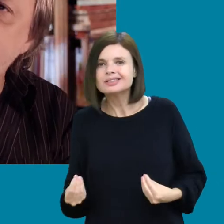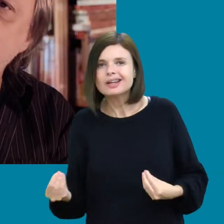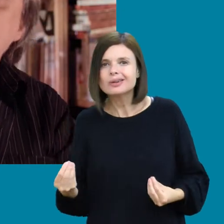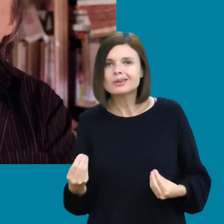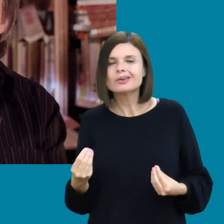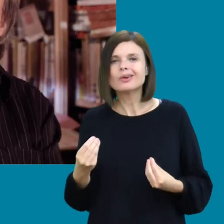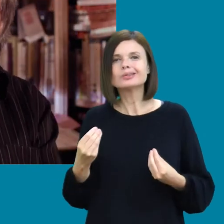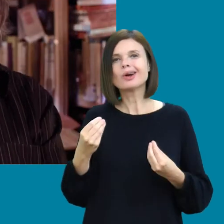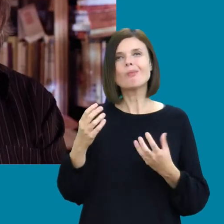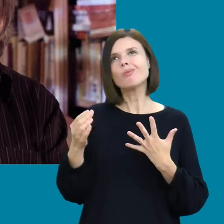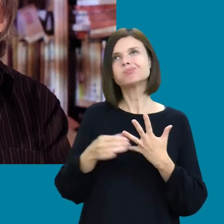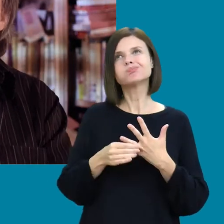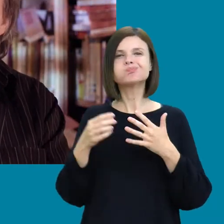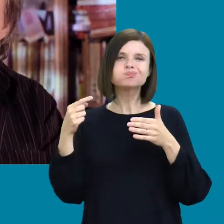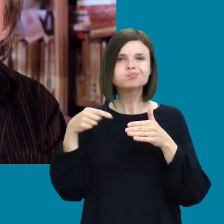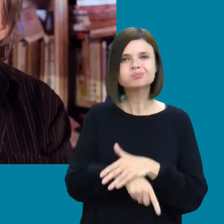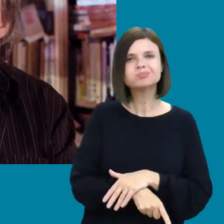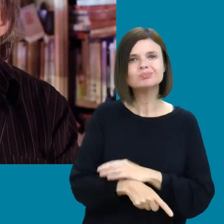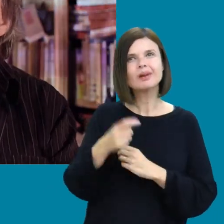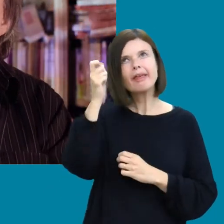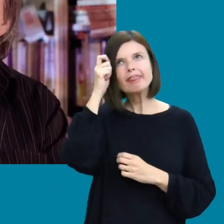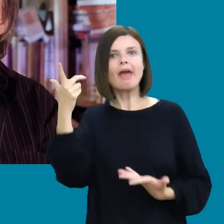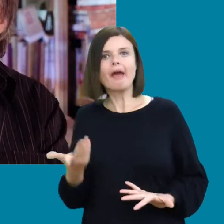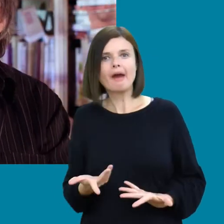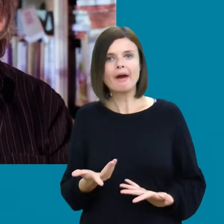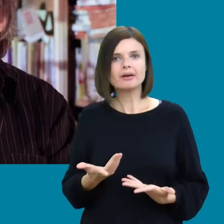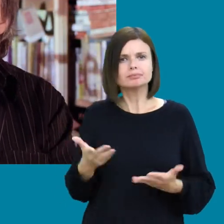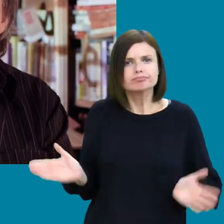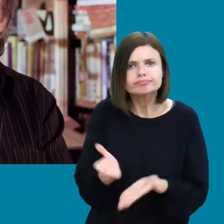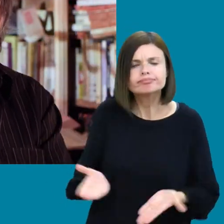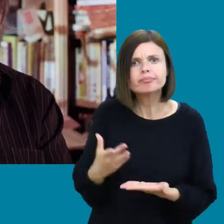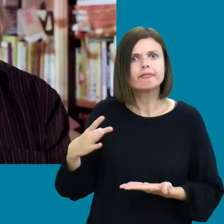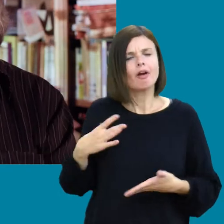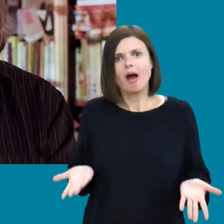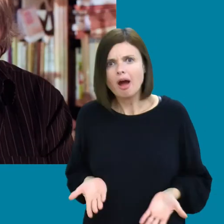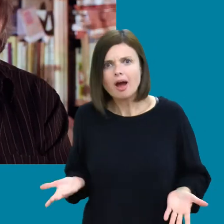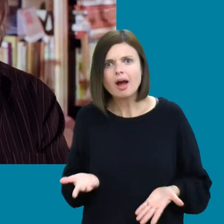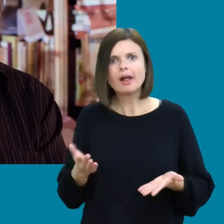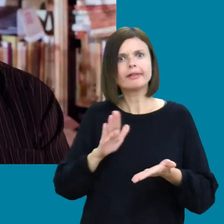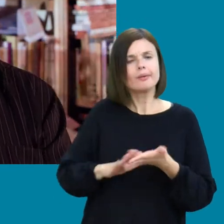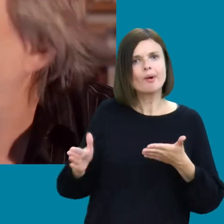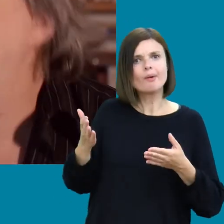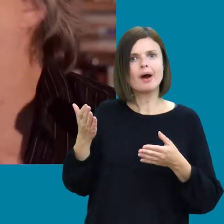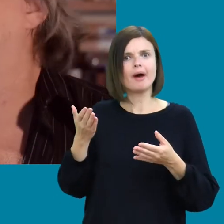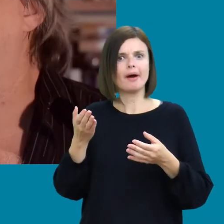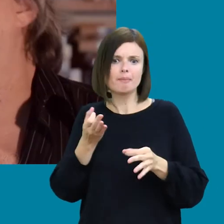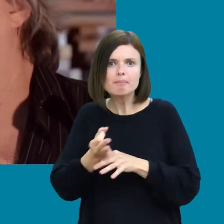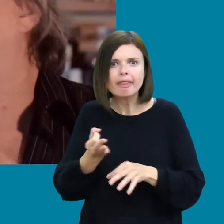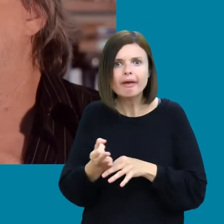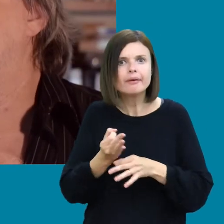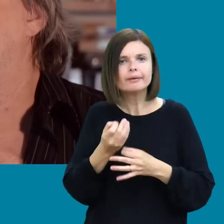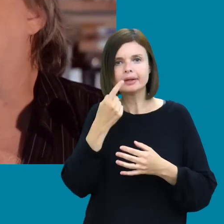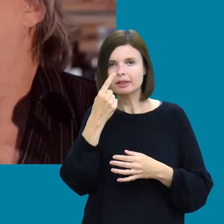más profundo con el universo de las ideas, con el universo de la nueva pedagogía, que sería